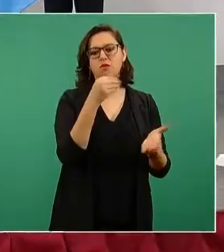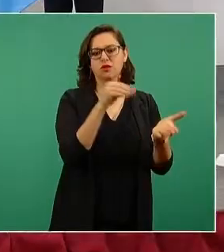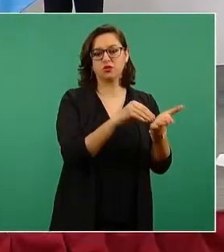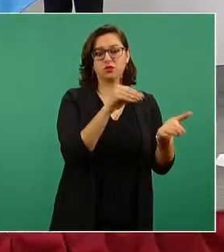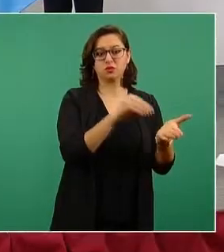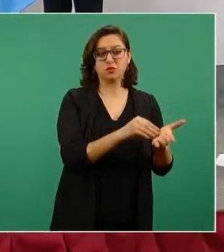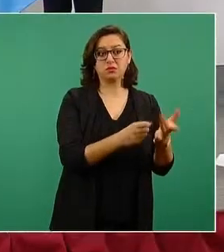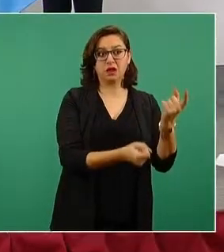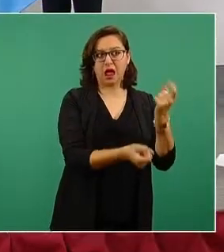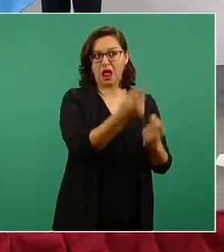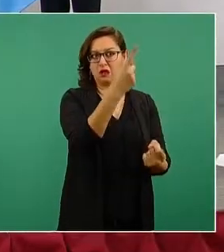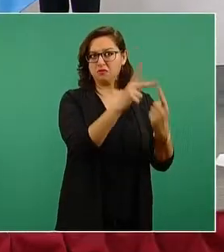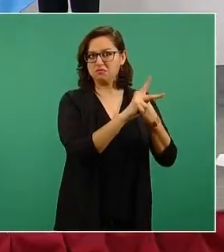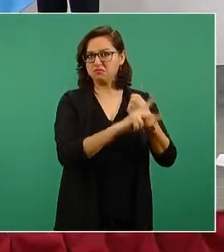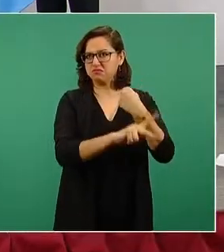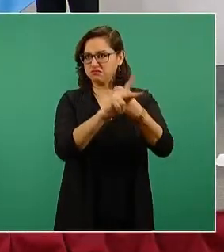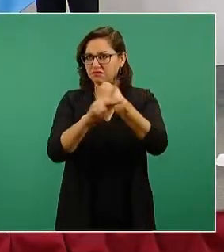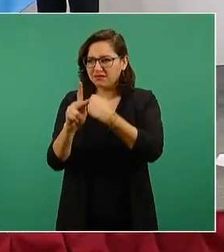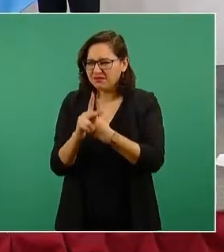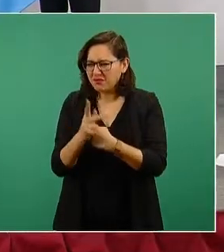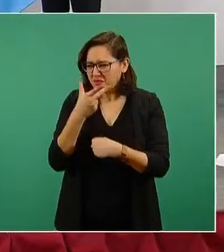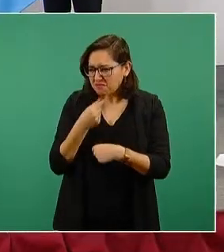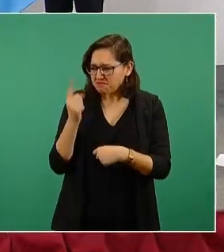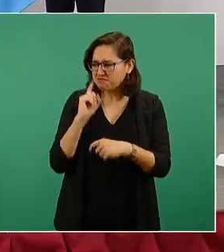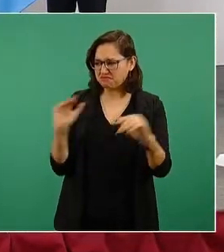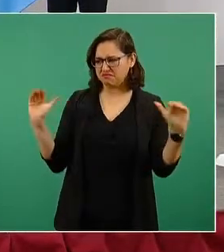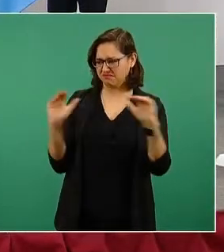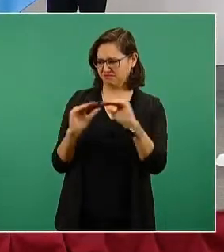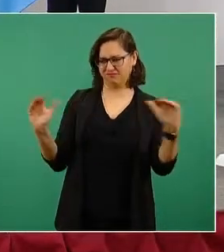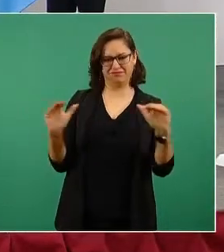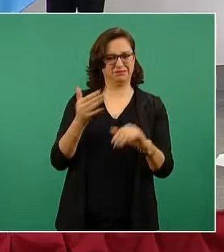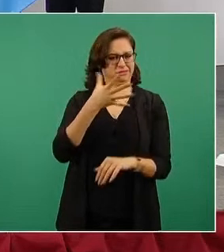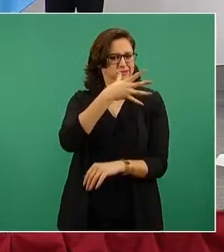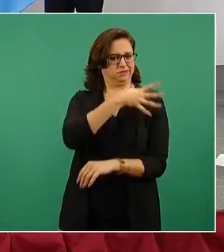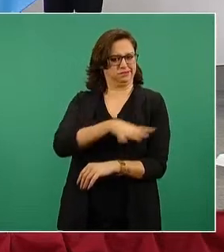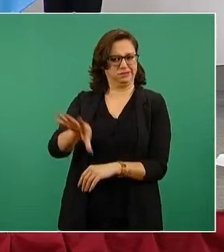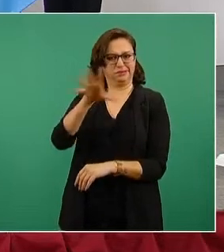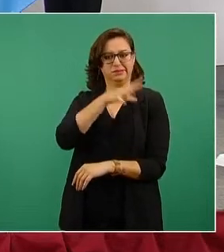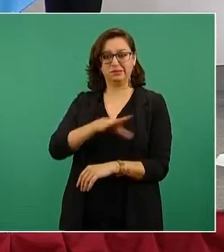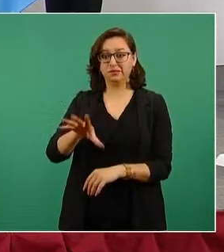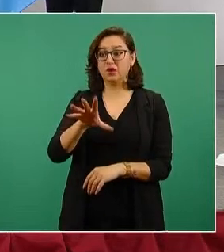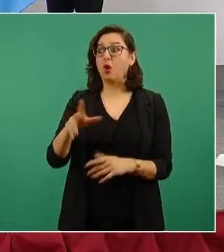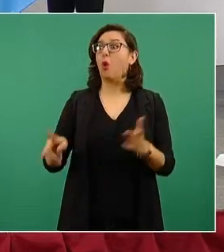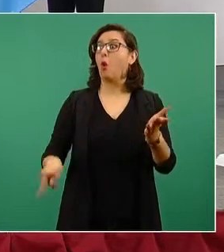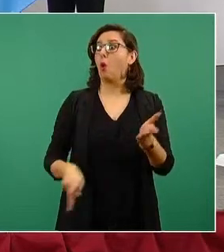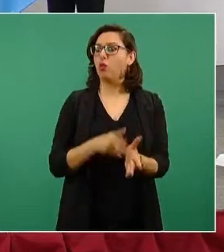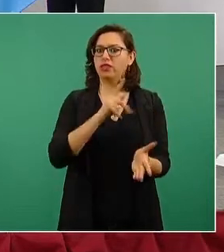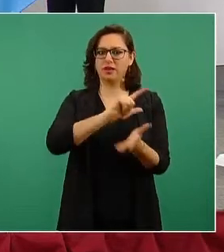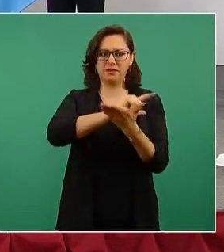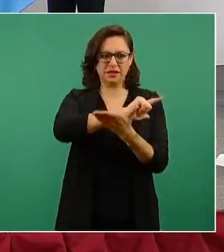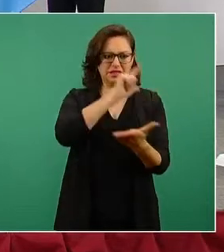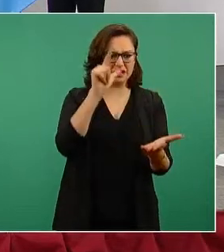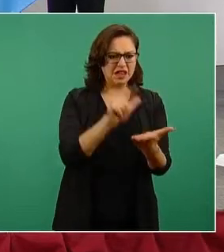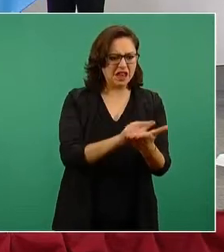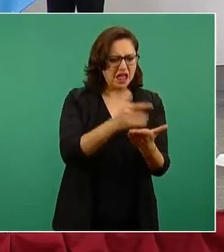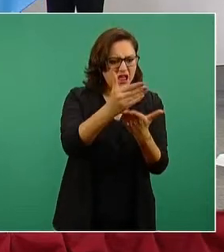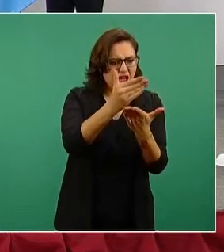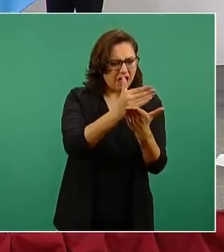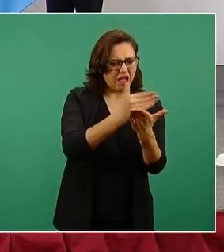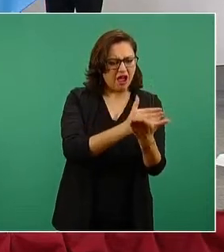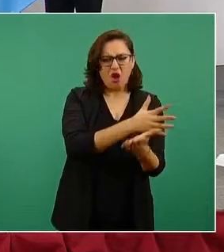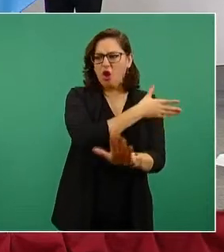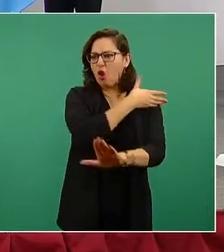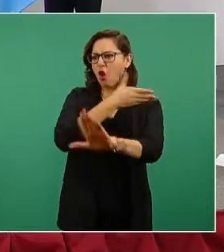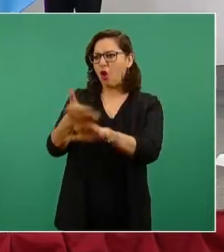es objeto de ataques. Están volviendo a aparecer leyes regresivas y la violencia horrible contra las mujeres